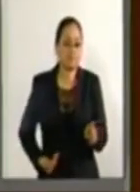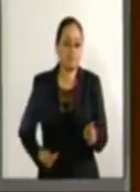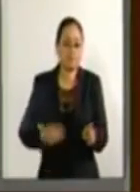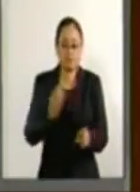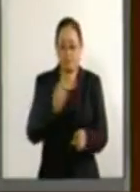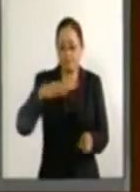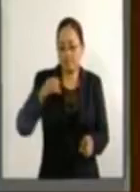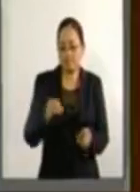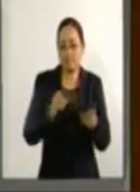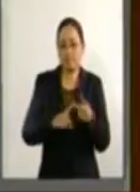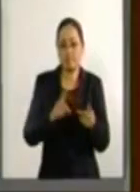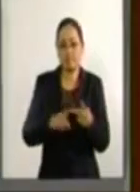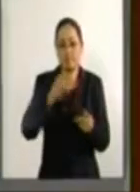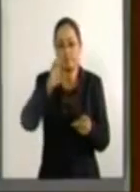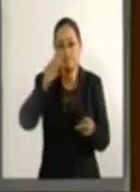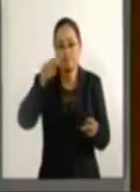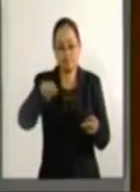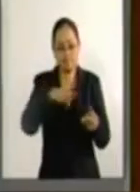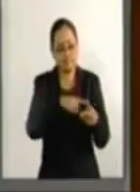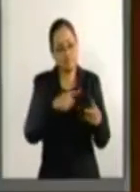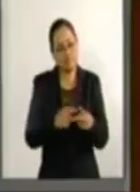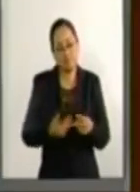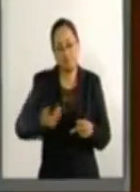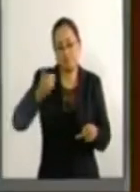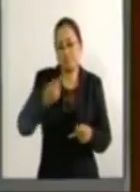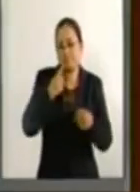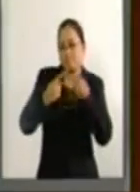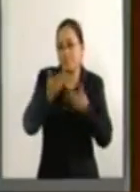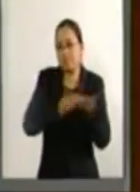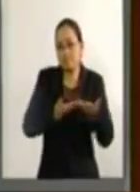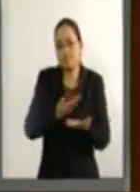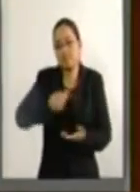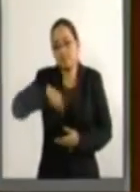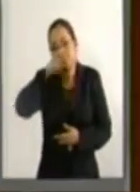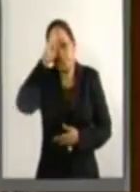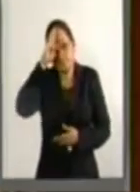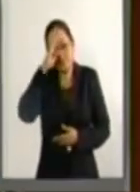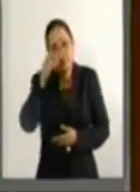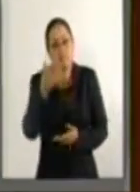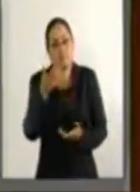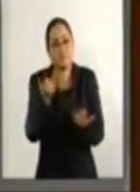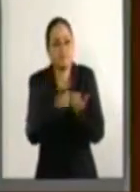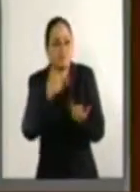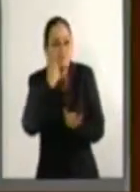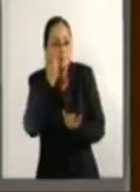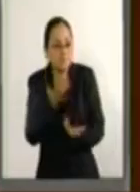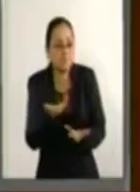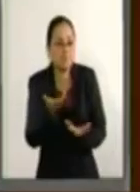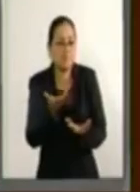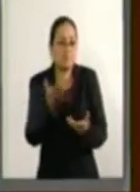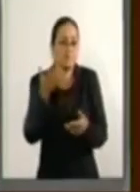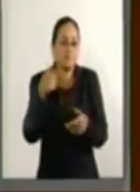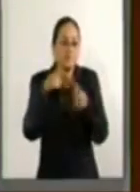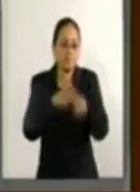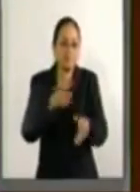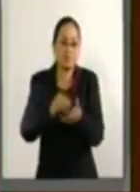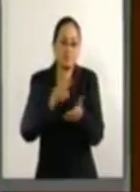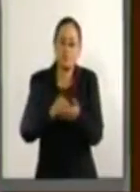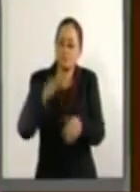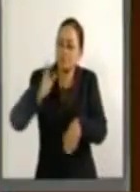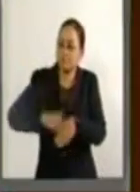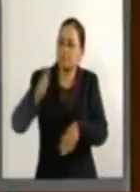Obama y el presidente Enrique Peña Nieto. Vamos a creer y a querer que se siga aumentando el número de